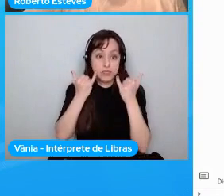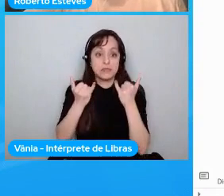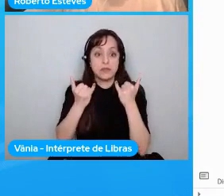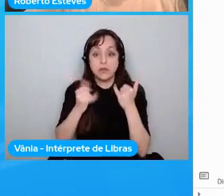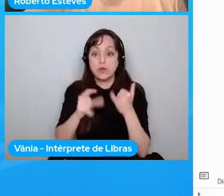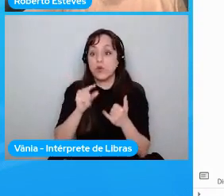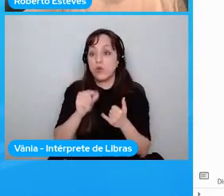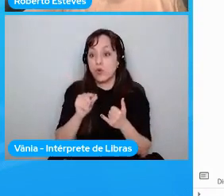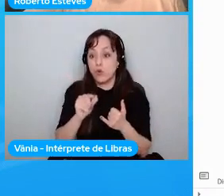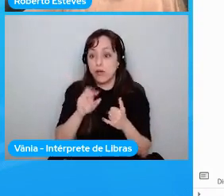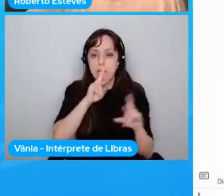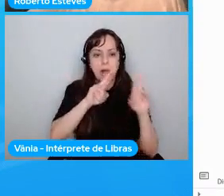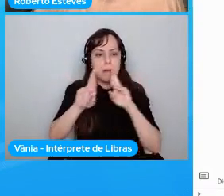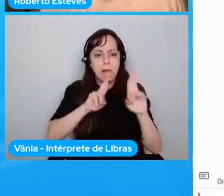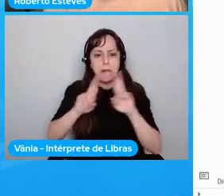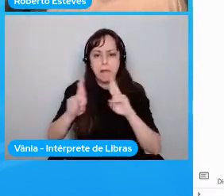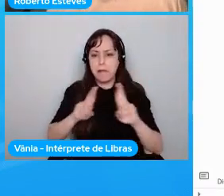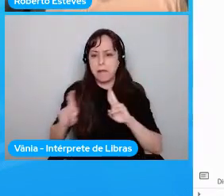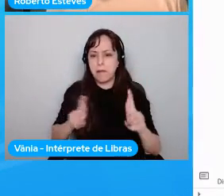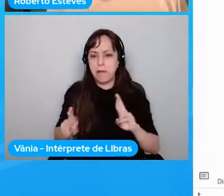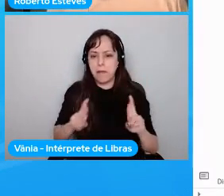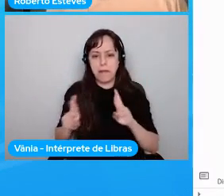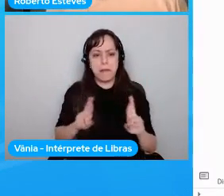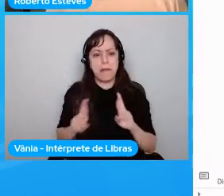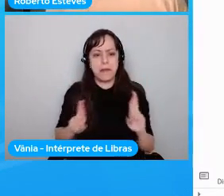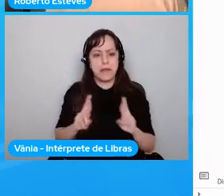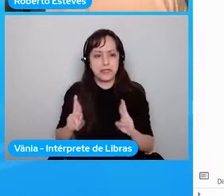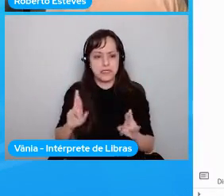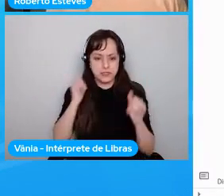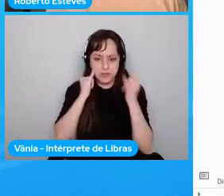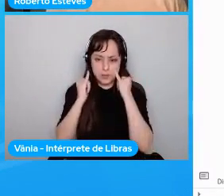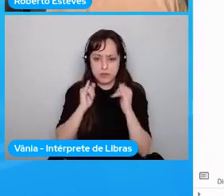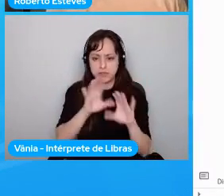arrojó este resultado. Y obviamente, eso que ves ahí